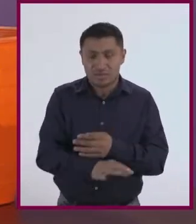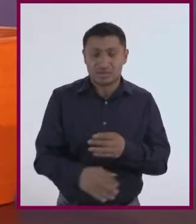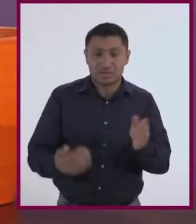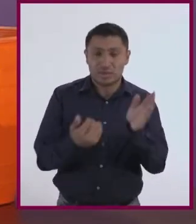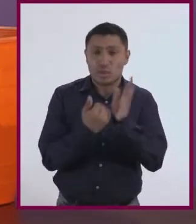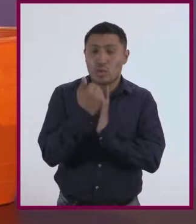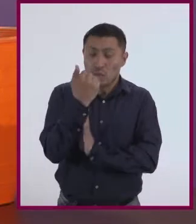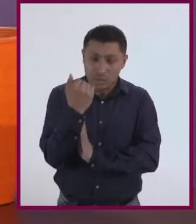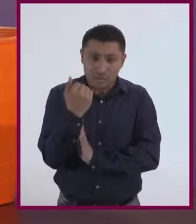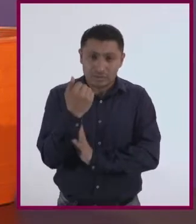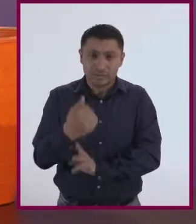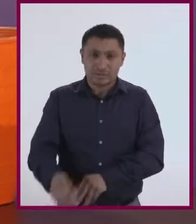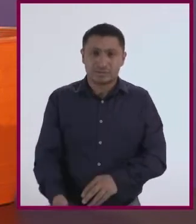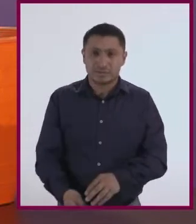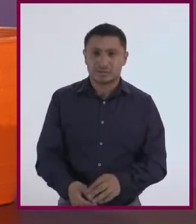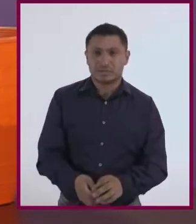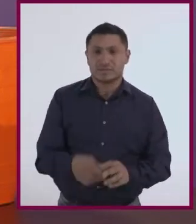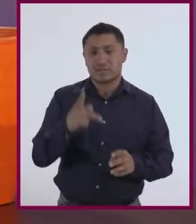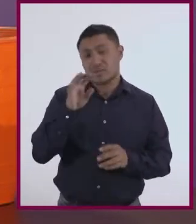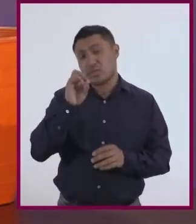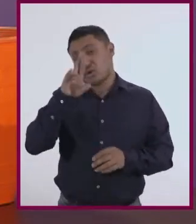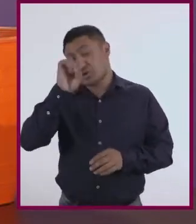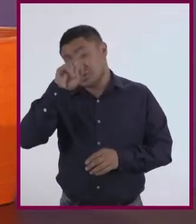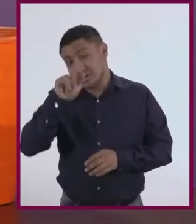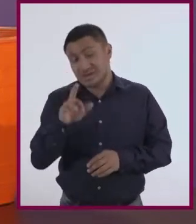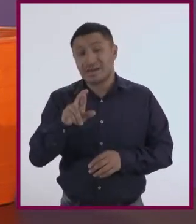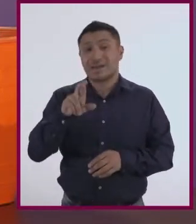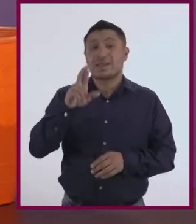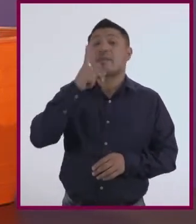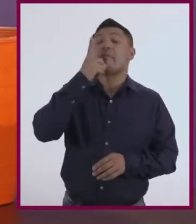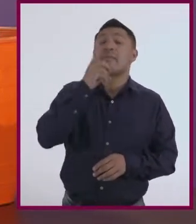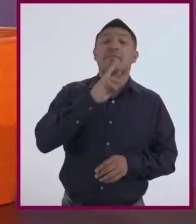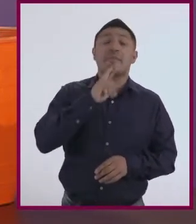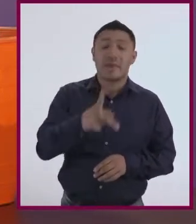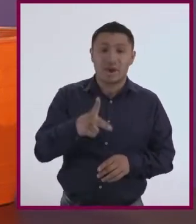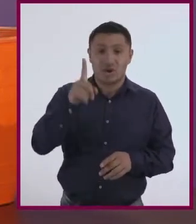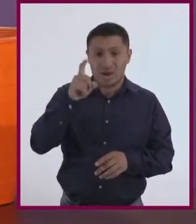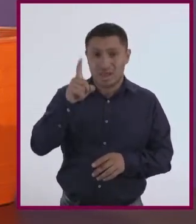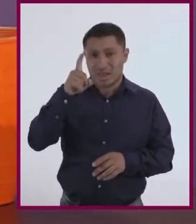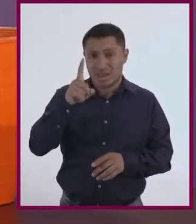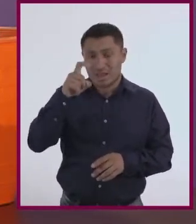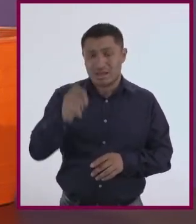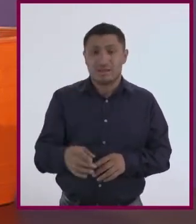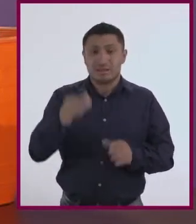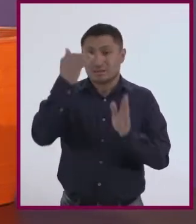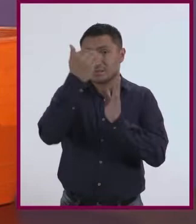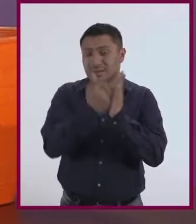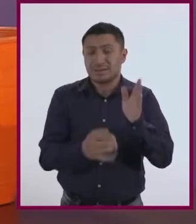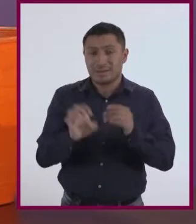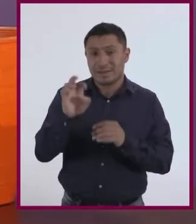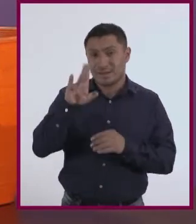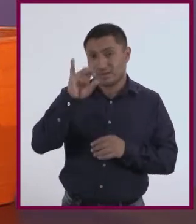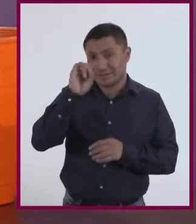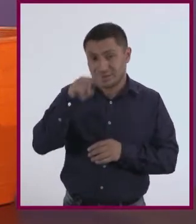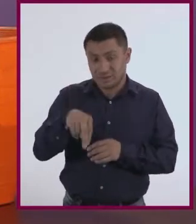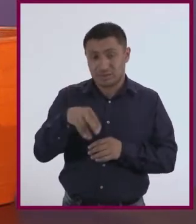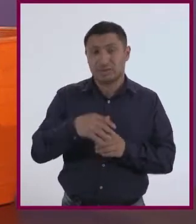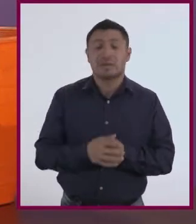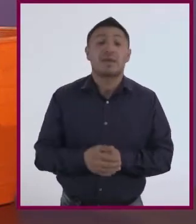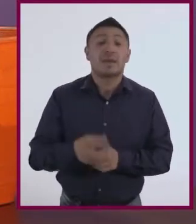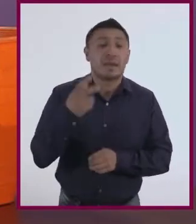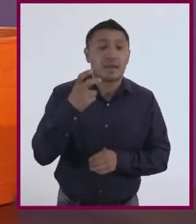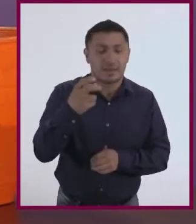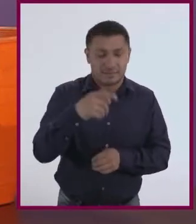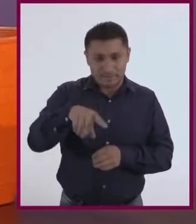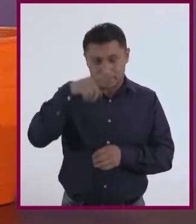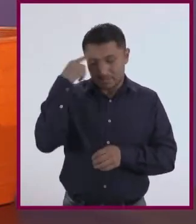orgánica, aumentando su porosidad, mejorando la capacidad de retención de agua y reduciendo así el riesgo de erosión y desertificación. Con